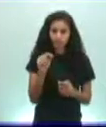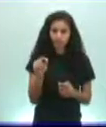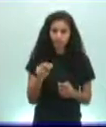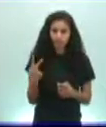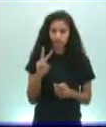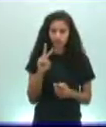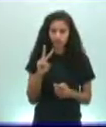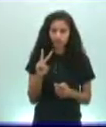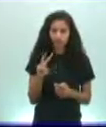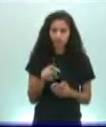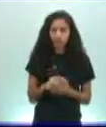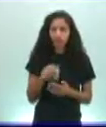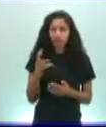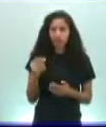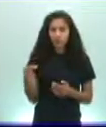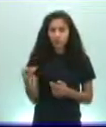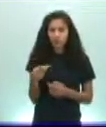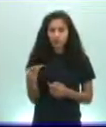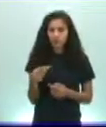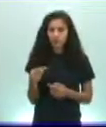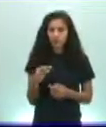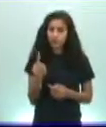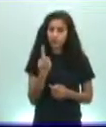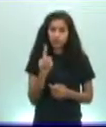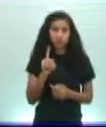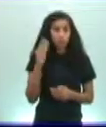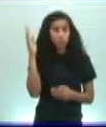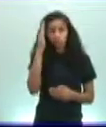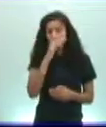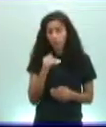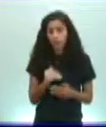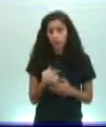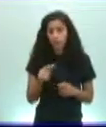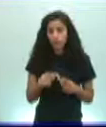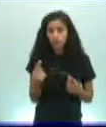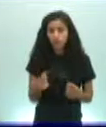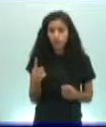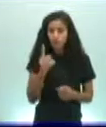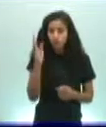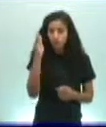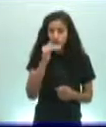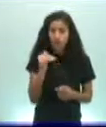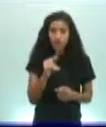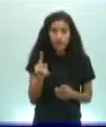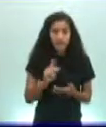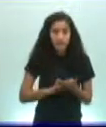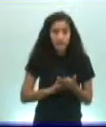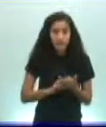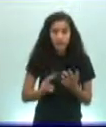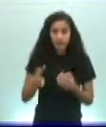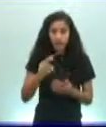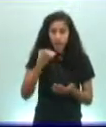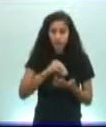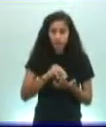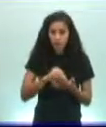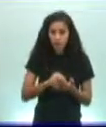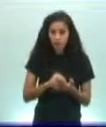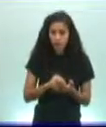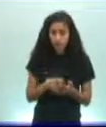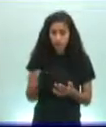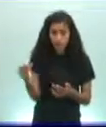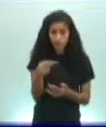de un radicando negativo no existe, pues no hay ningún cuadrado que cuando lo elevemos nos quede